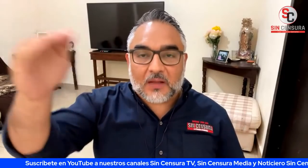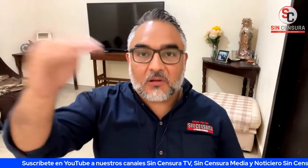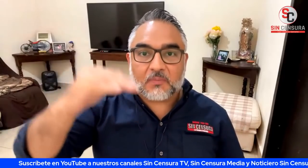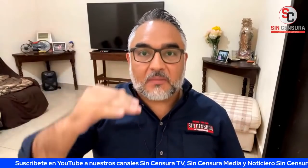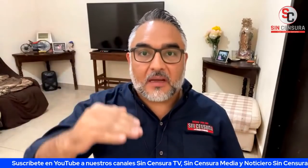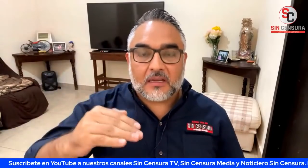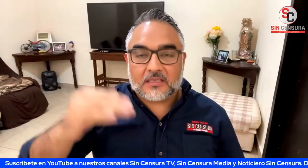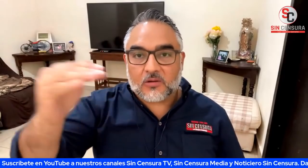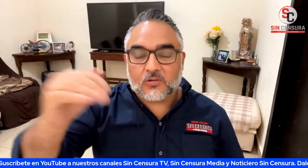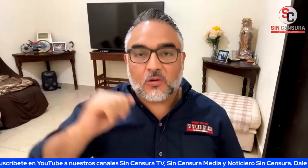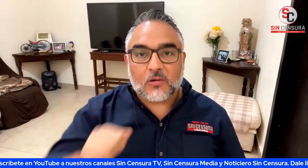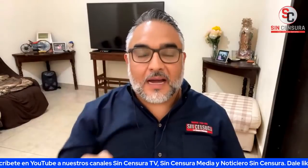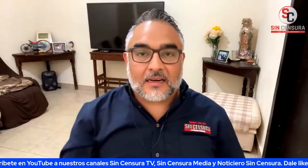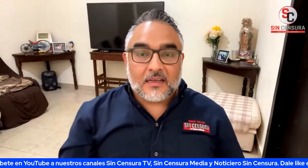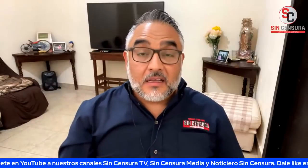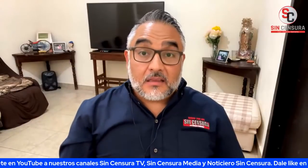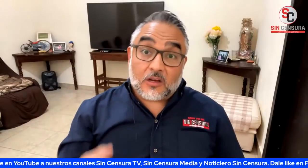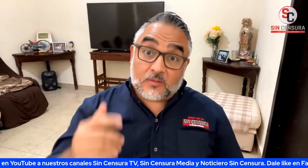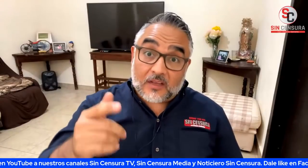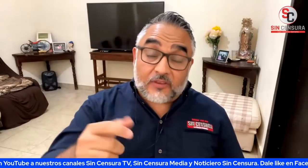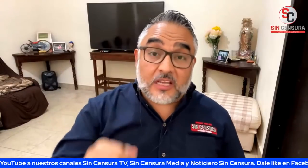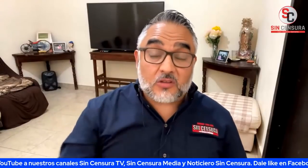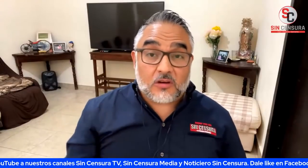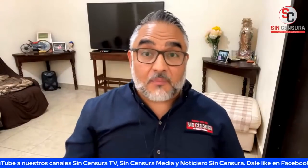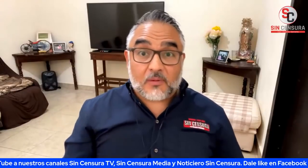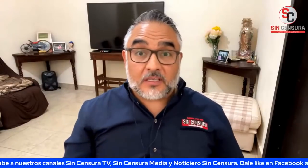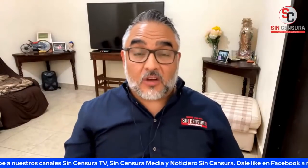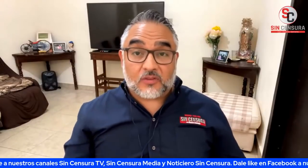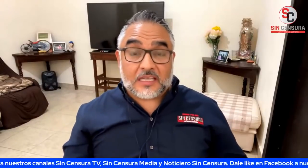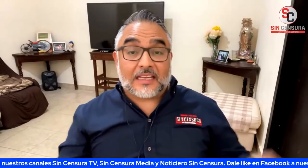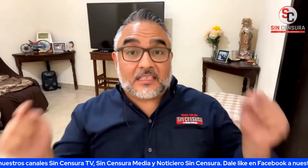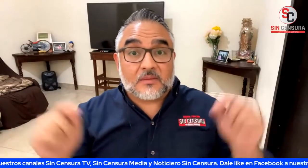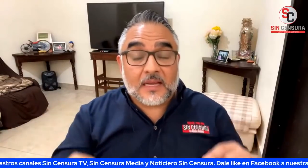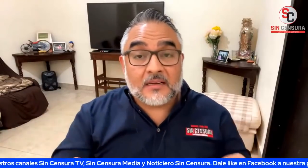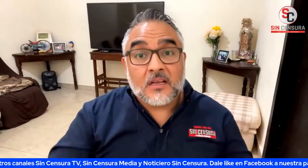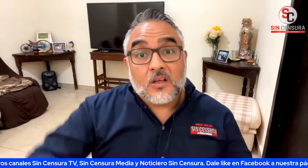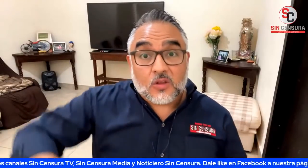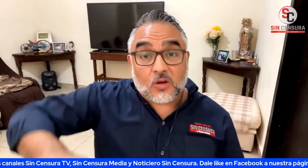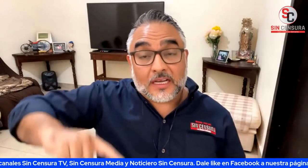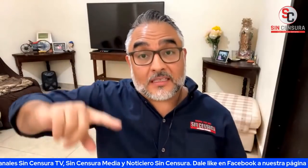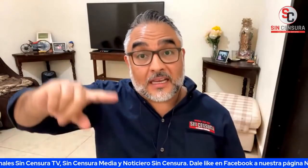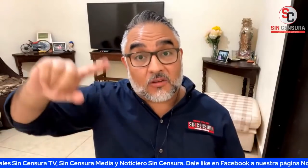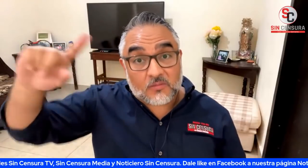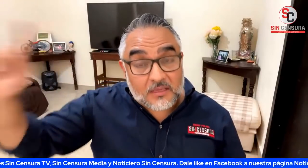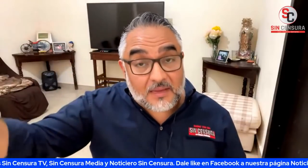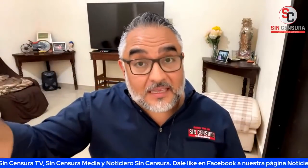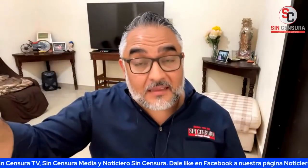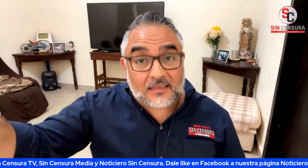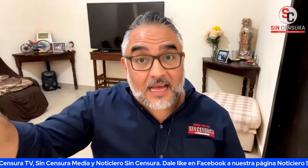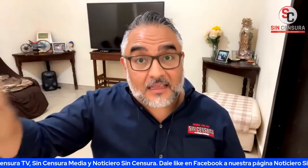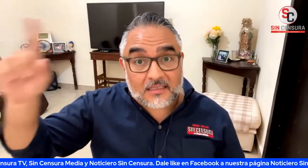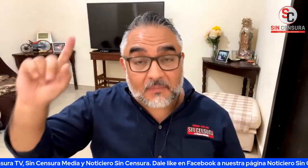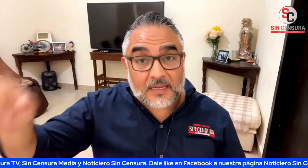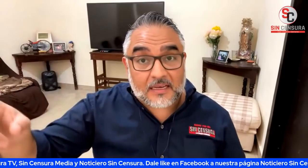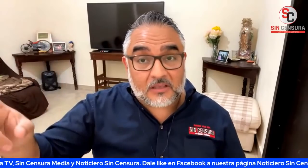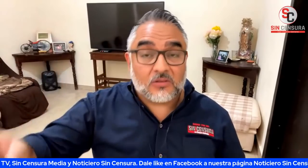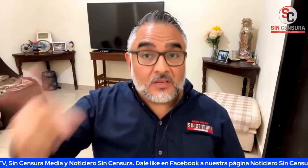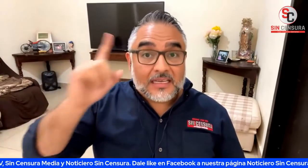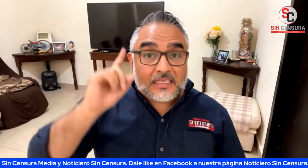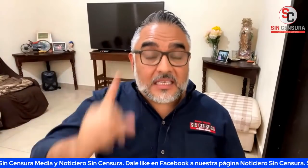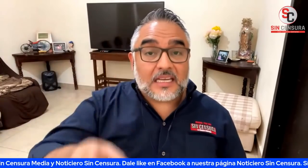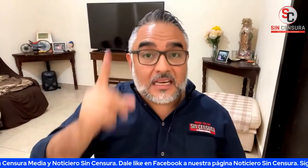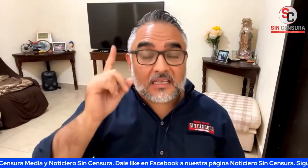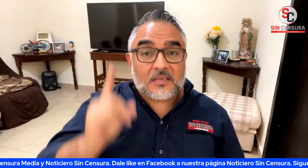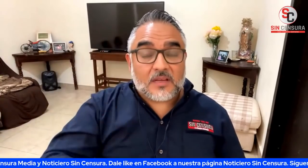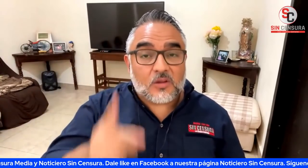siguen ocupando el primer y segundo lugar de los beneficiados con la publicidad oficial, que si bien no es en las mismas cantidades de Peña